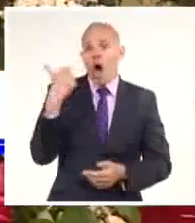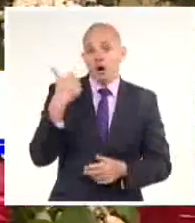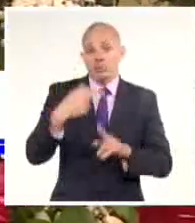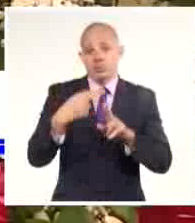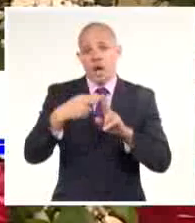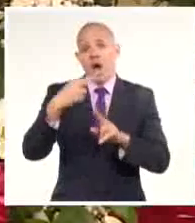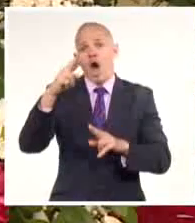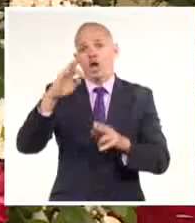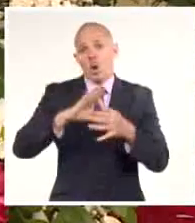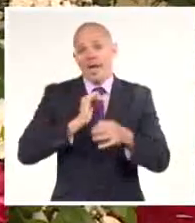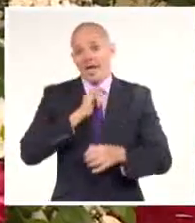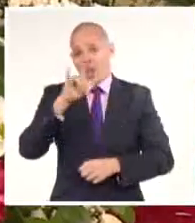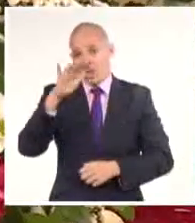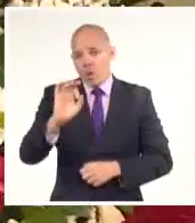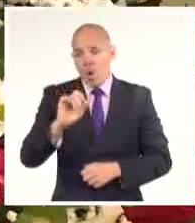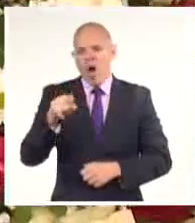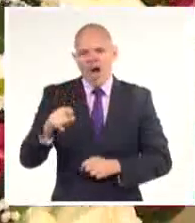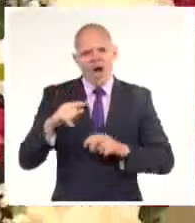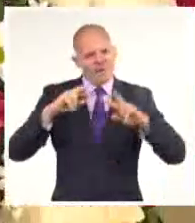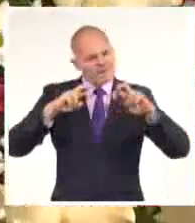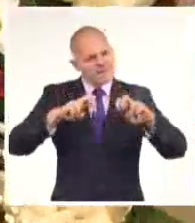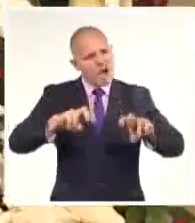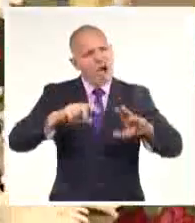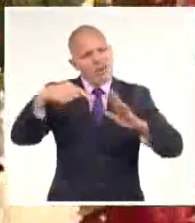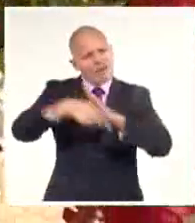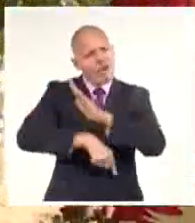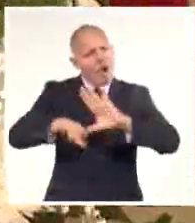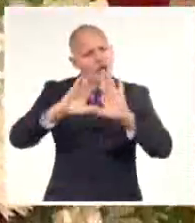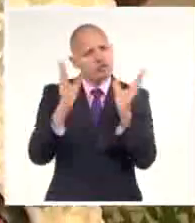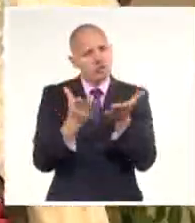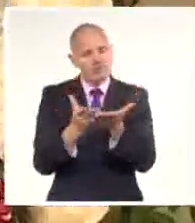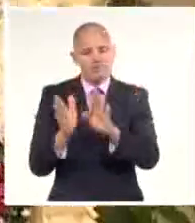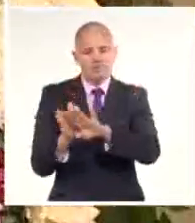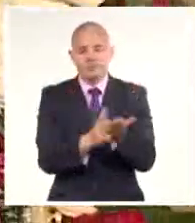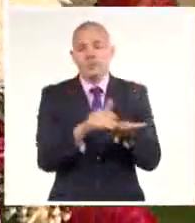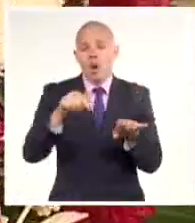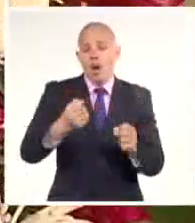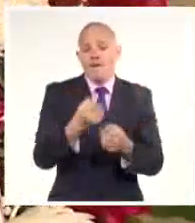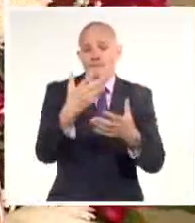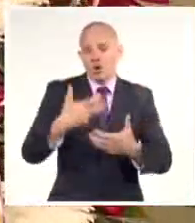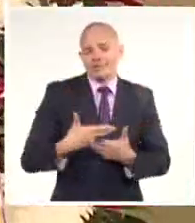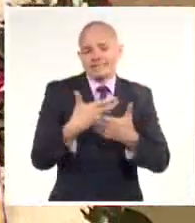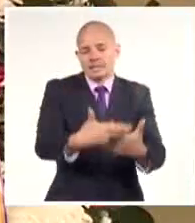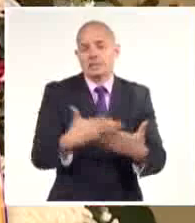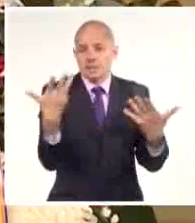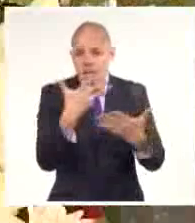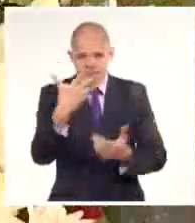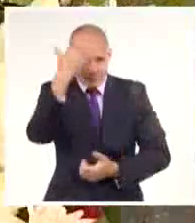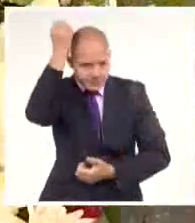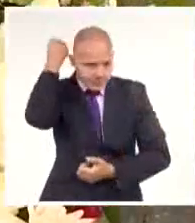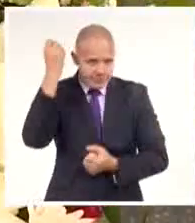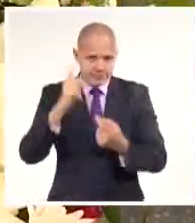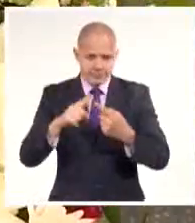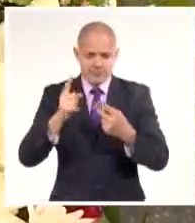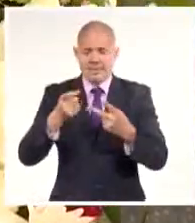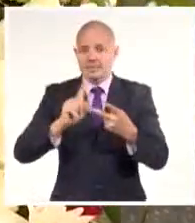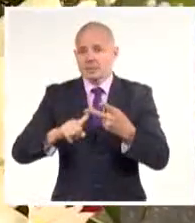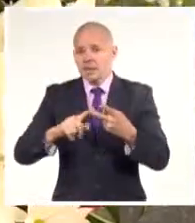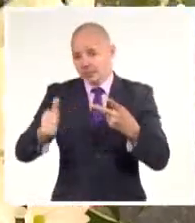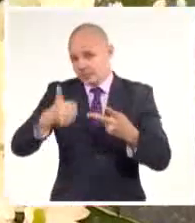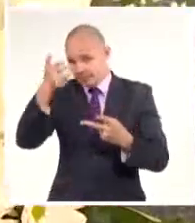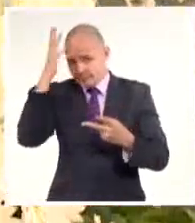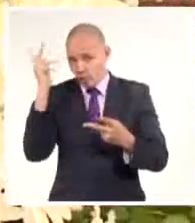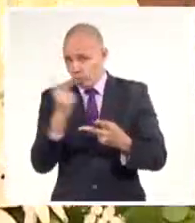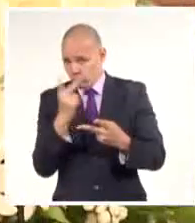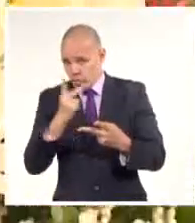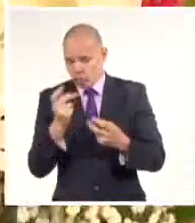Furé. Ofrendas florales a nombre del general de ejército Raúl Castro Ruz y del primer secretario del Comité Central del Partido y presidente